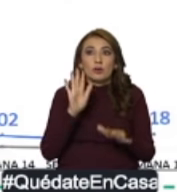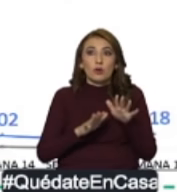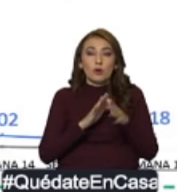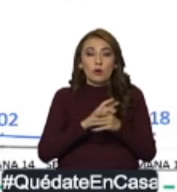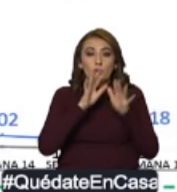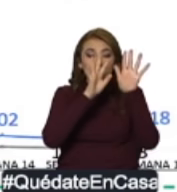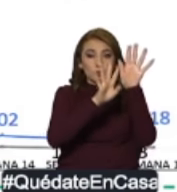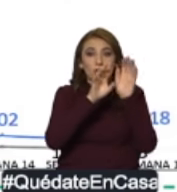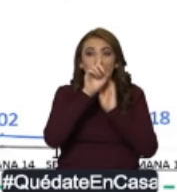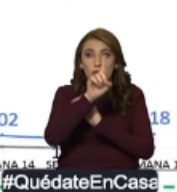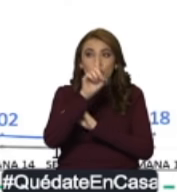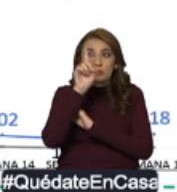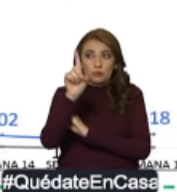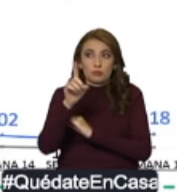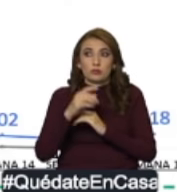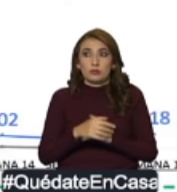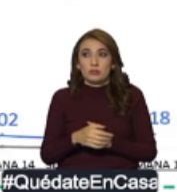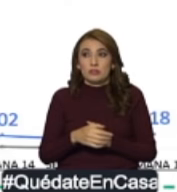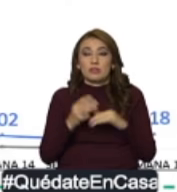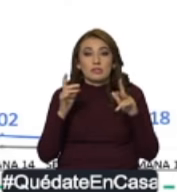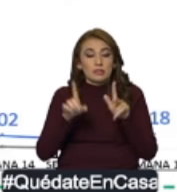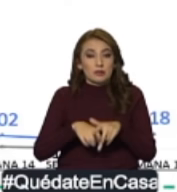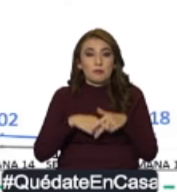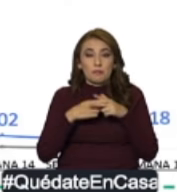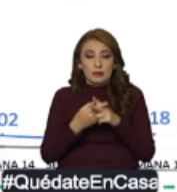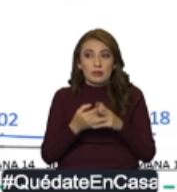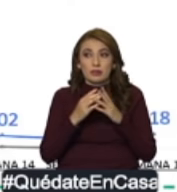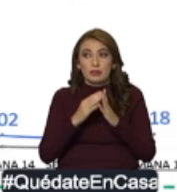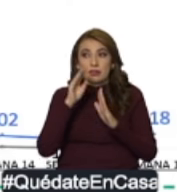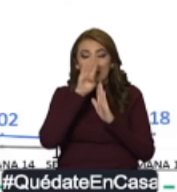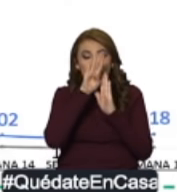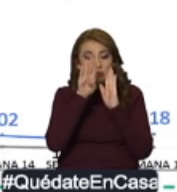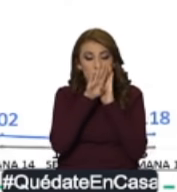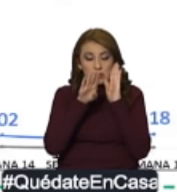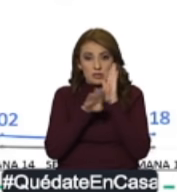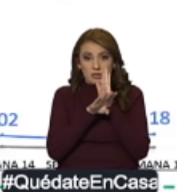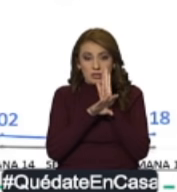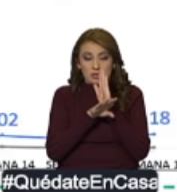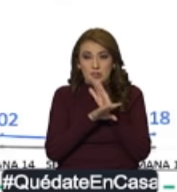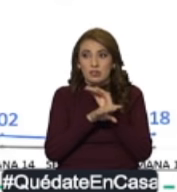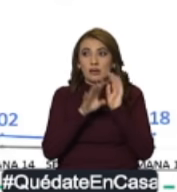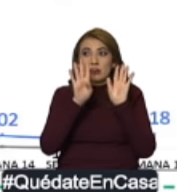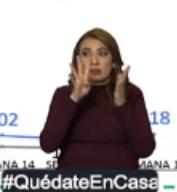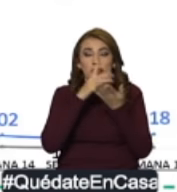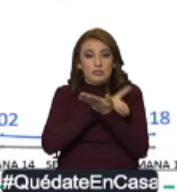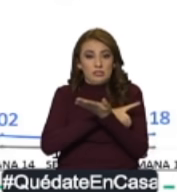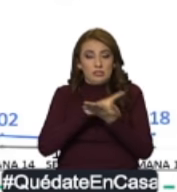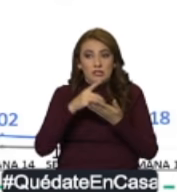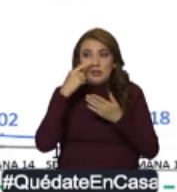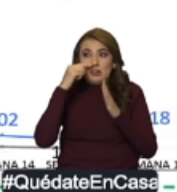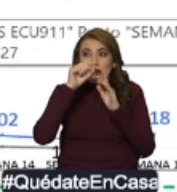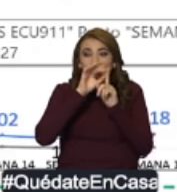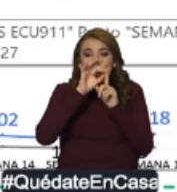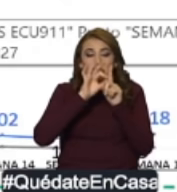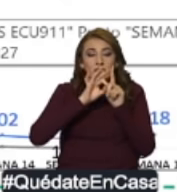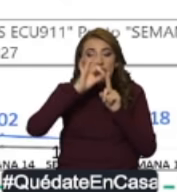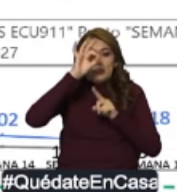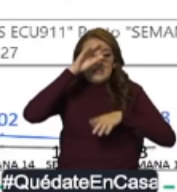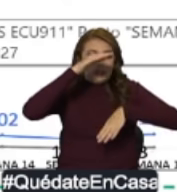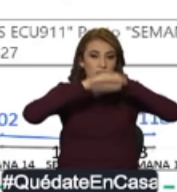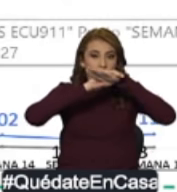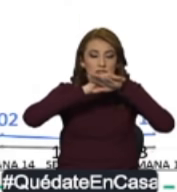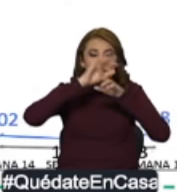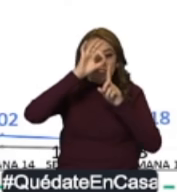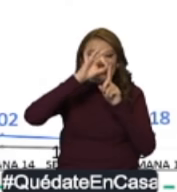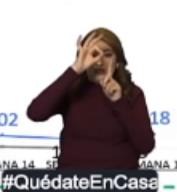ECU 911 y a partir de la semana 9 hemos tenido una caída también importante y